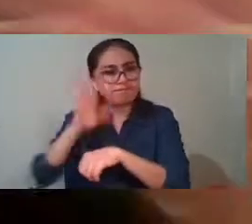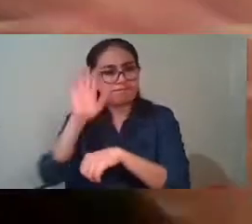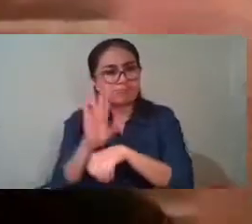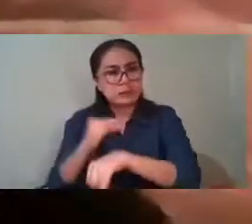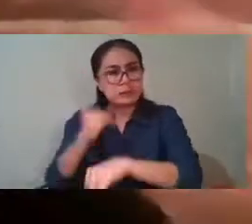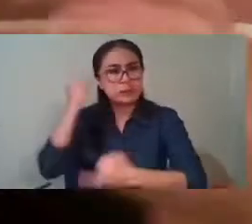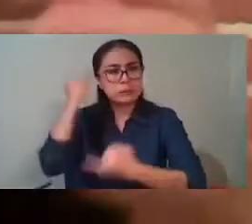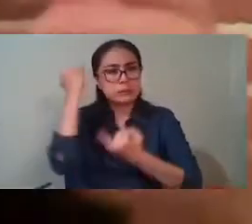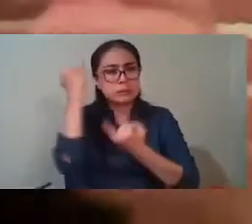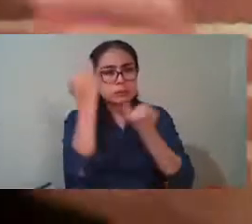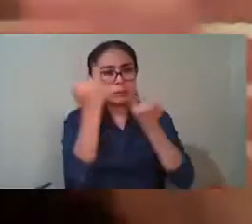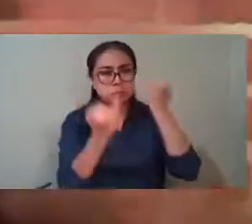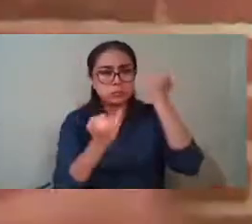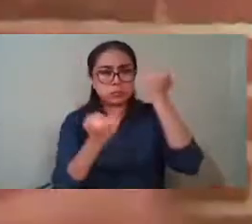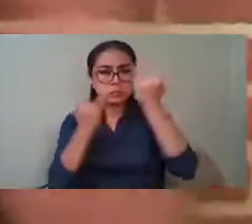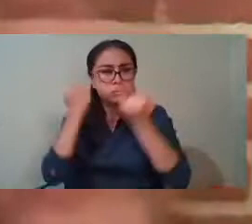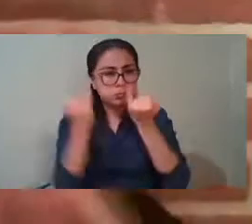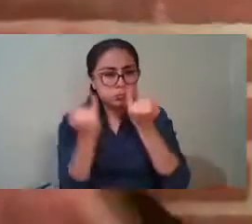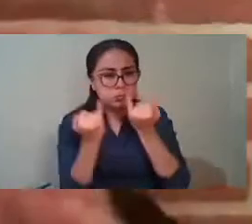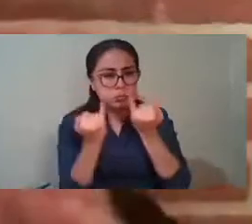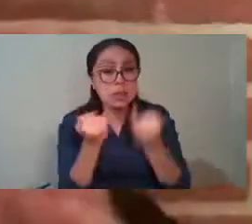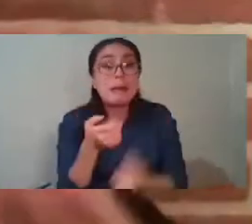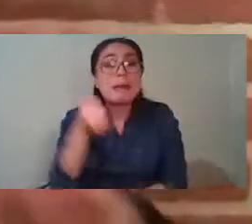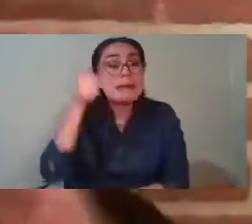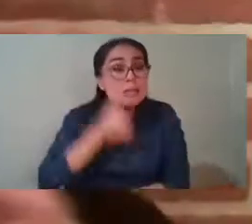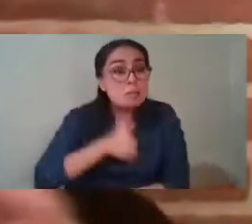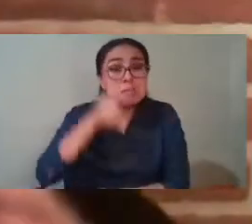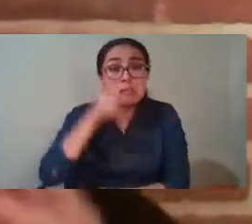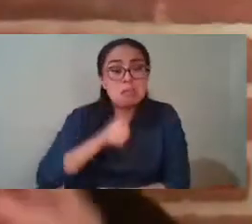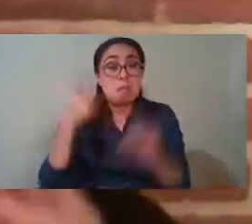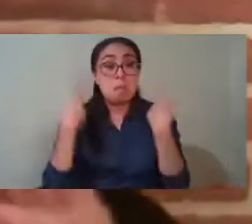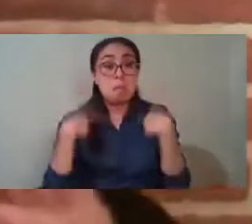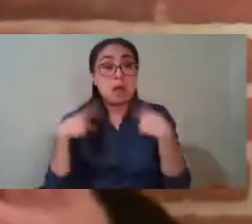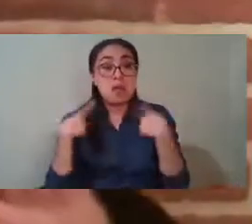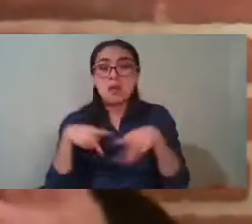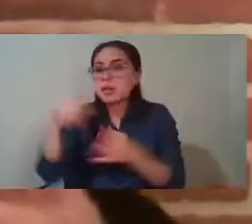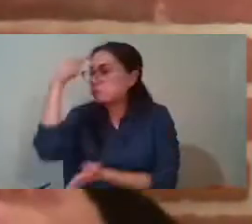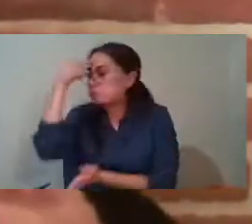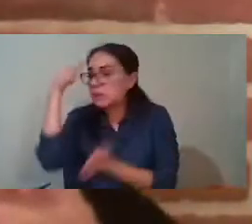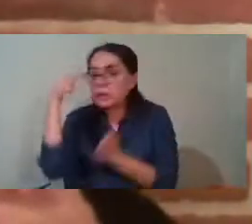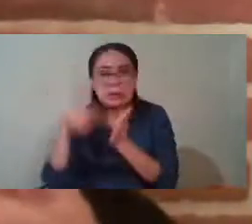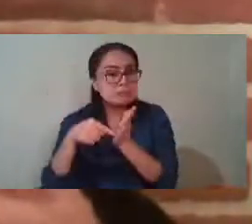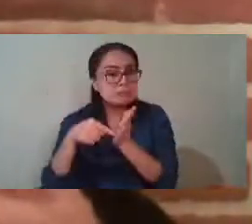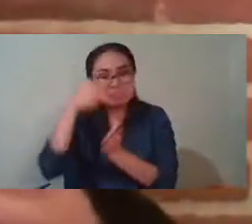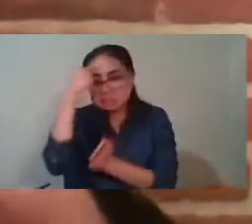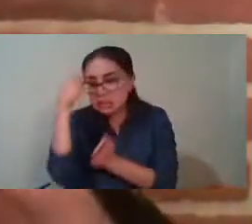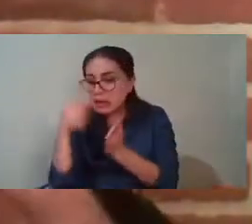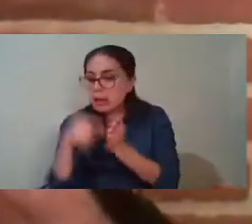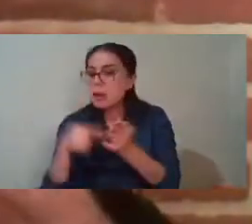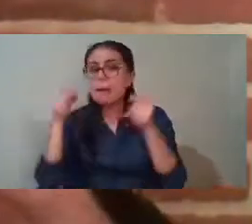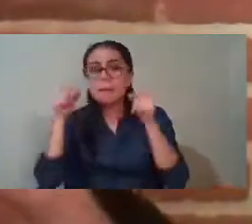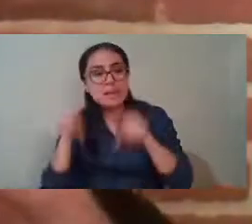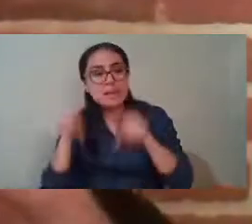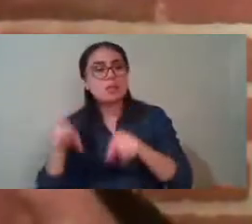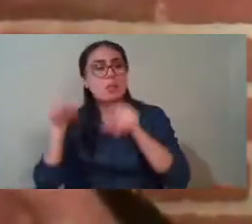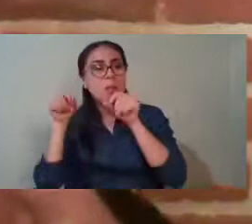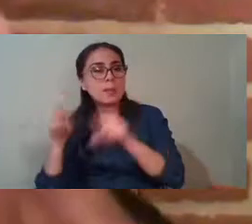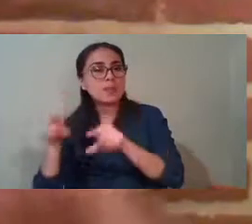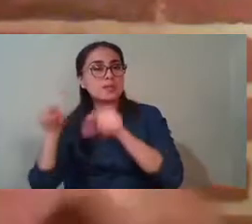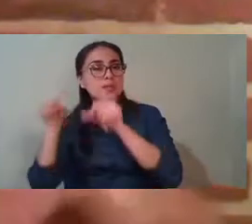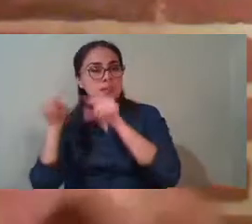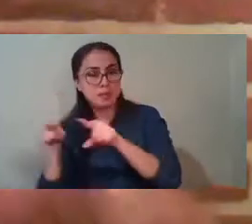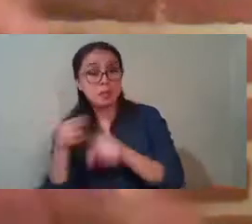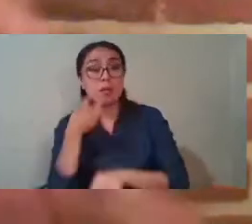y verosímil porque es siempre creíble. El verosímil es nada más y nada menos que el mecanismo que